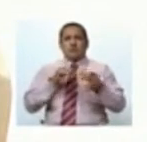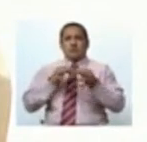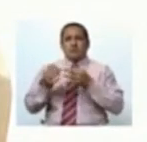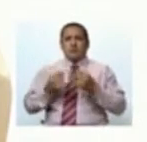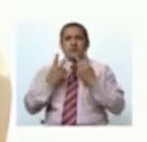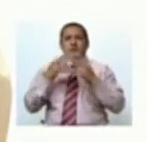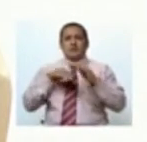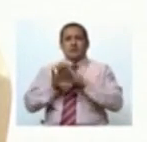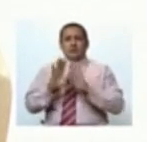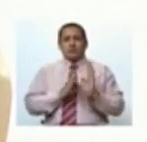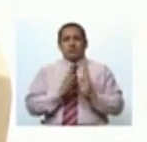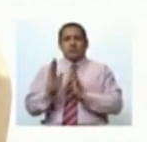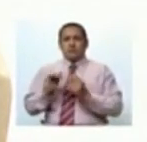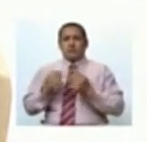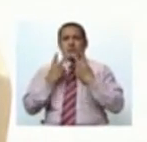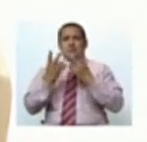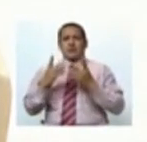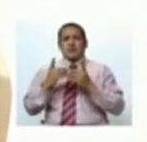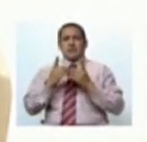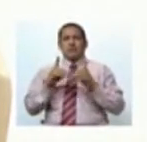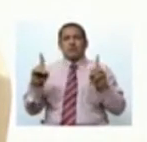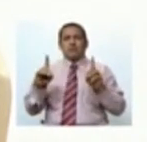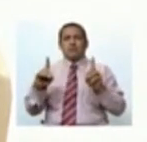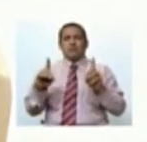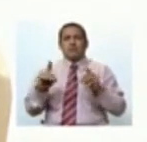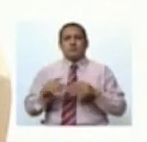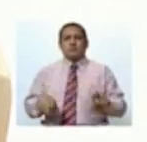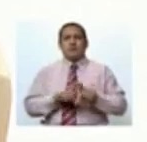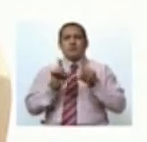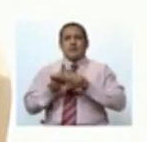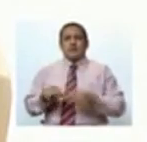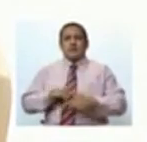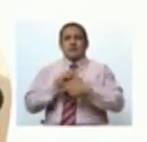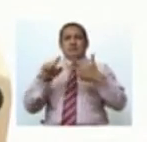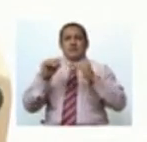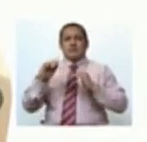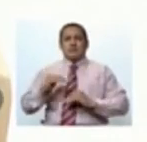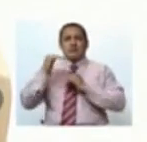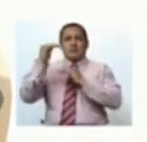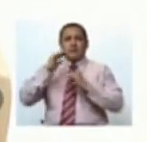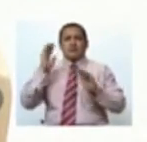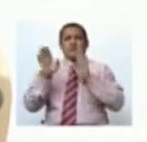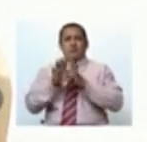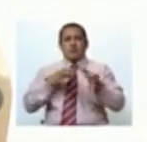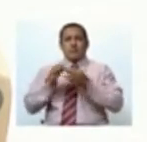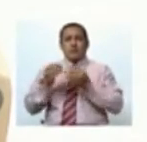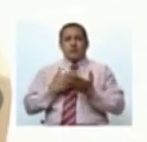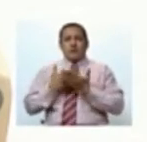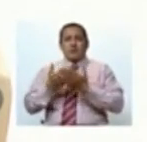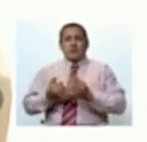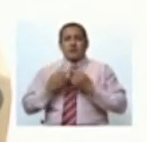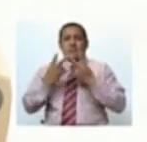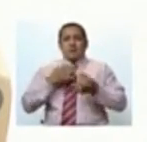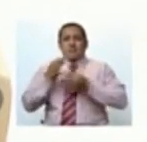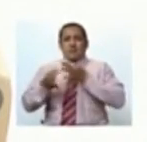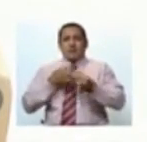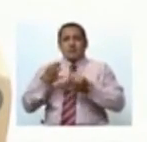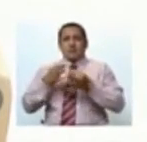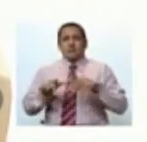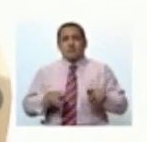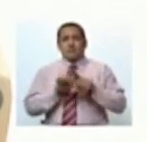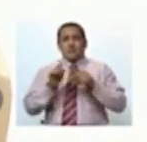porque en el proceso de divorcio y en las 3 instancias, y creo que ese es uno de los elementos que toma en cuenta